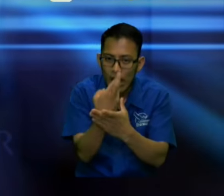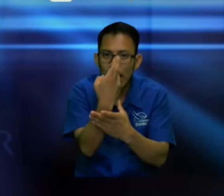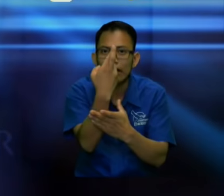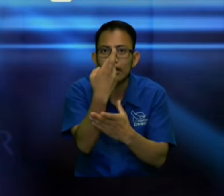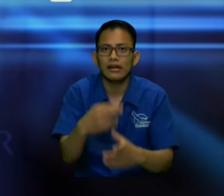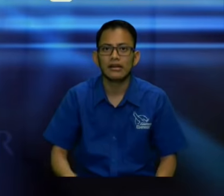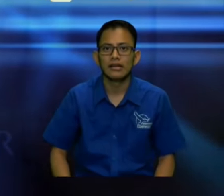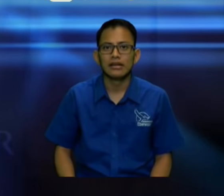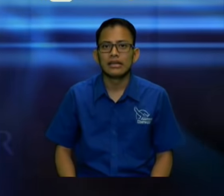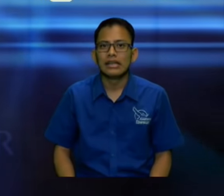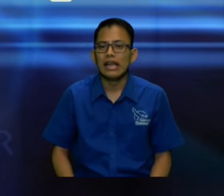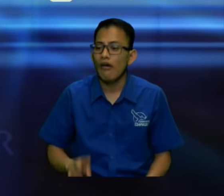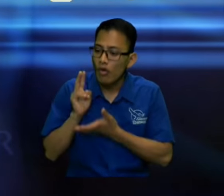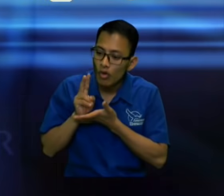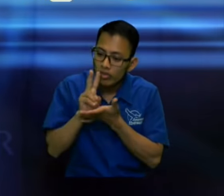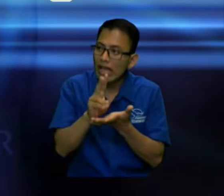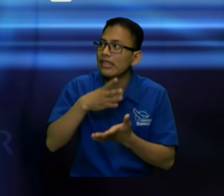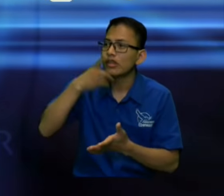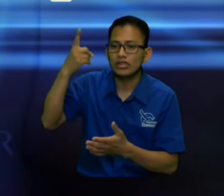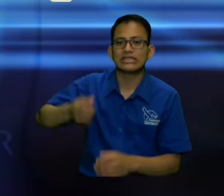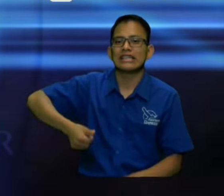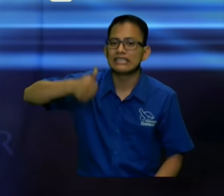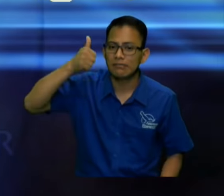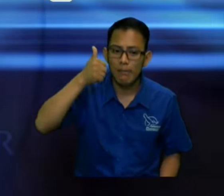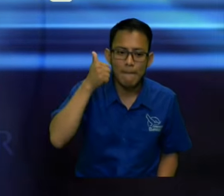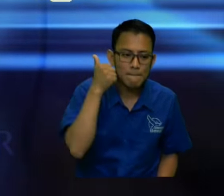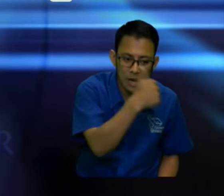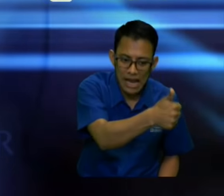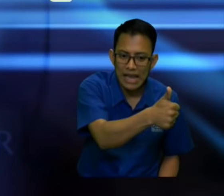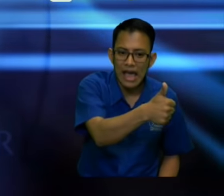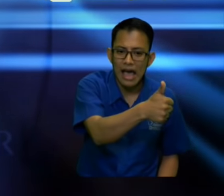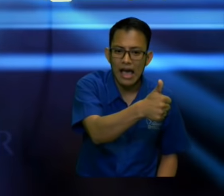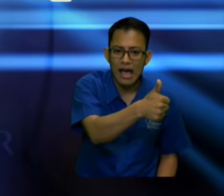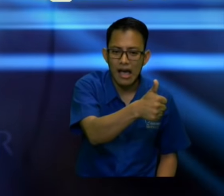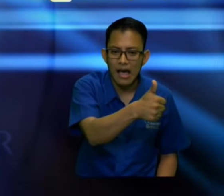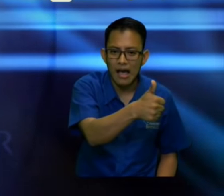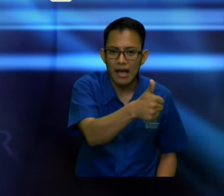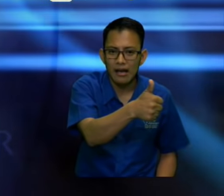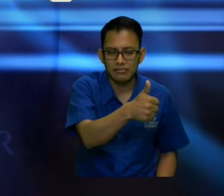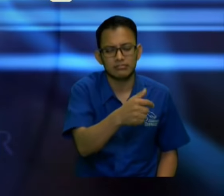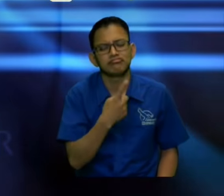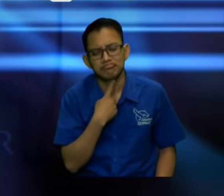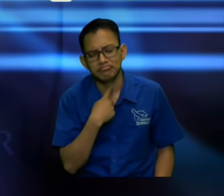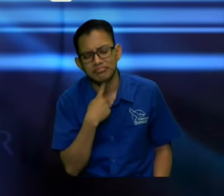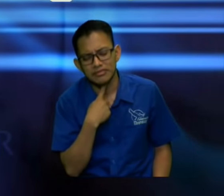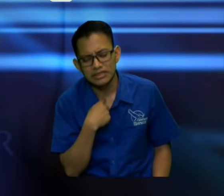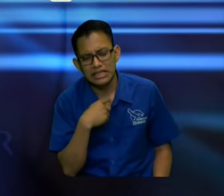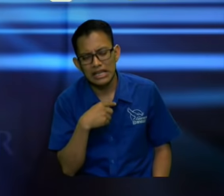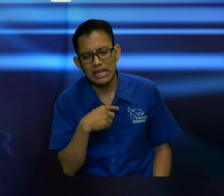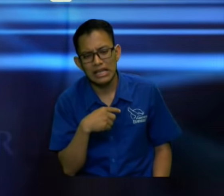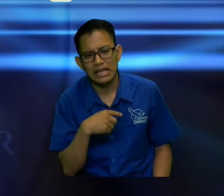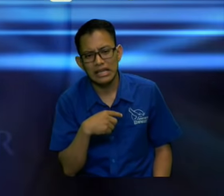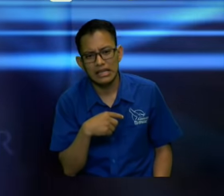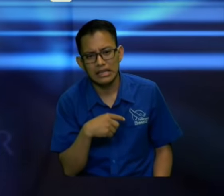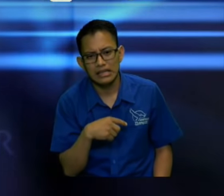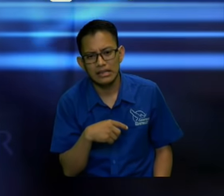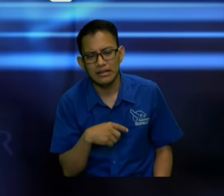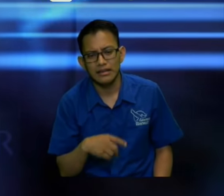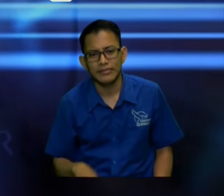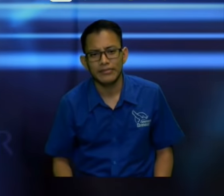la voluntad de Dios? La que es buena. Me gusta mucho la versión que dice